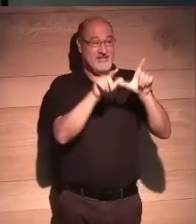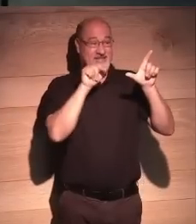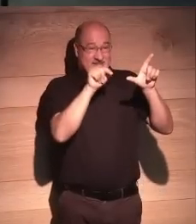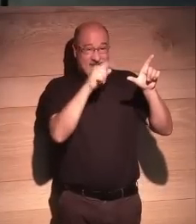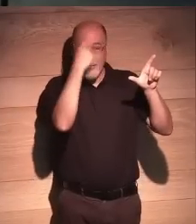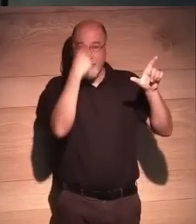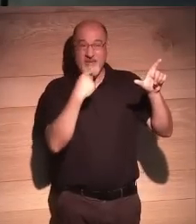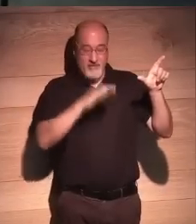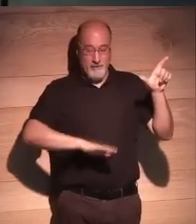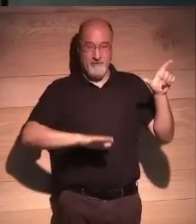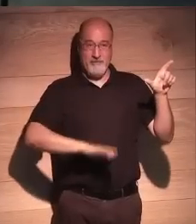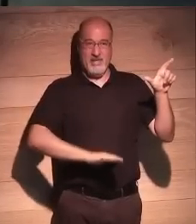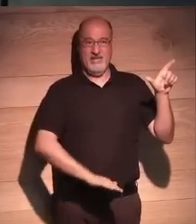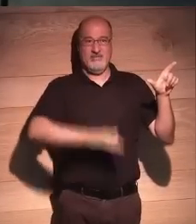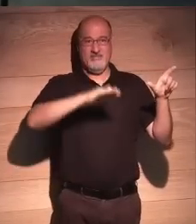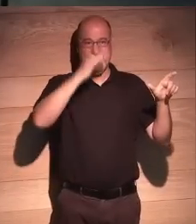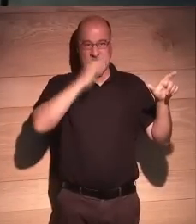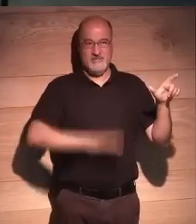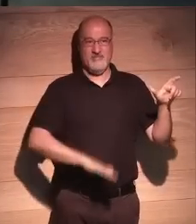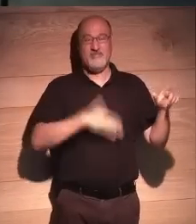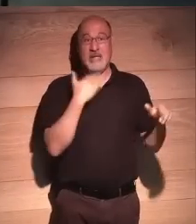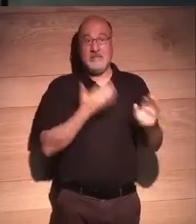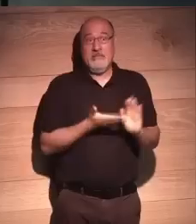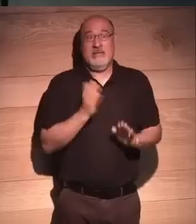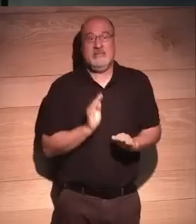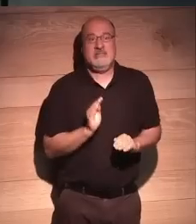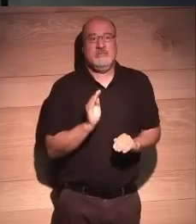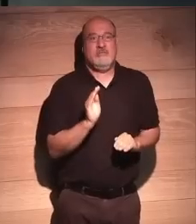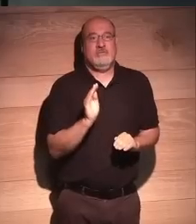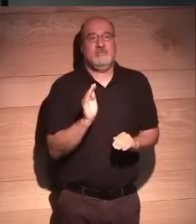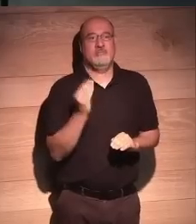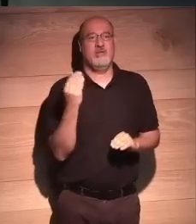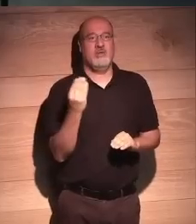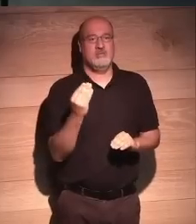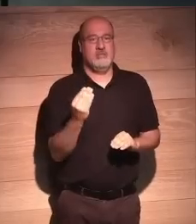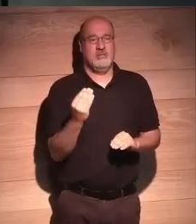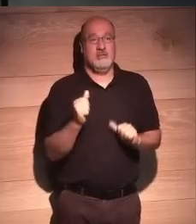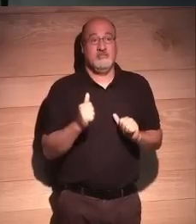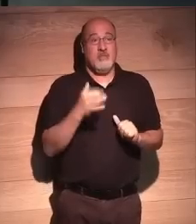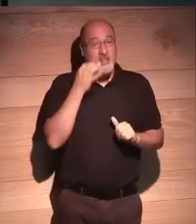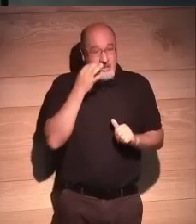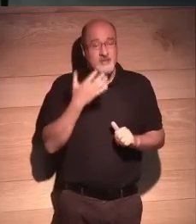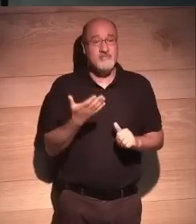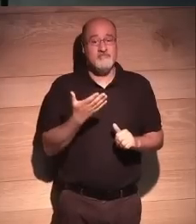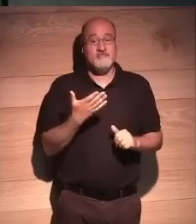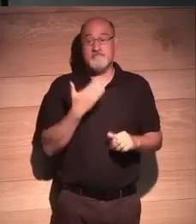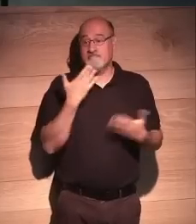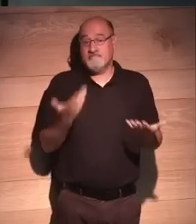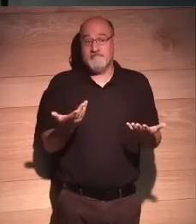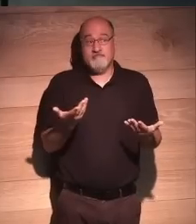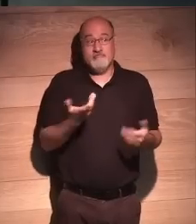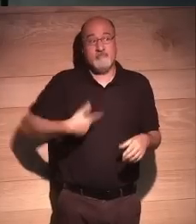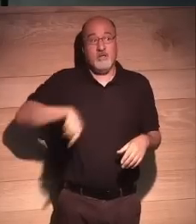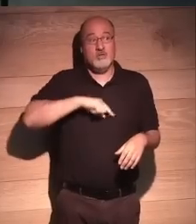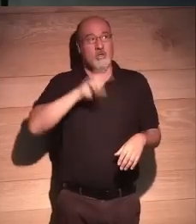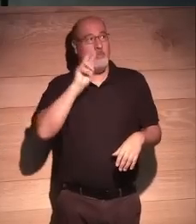ese perfil más pequeño, incluso ya un poco adolescente cuando empezó. Pero sí que es verdad que nos pasa un poco eso, que